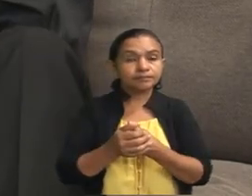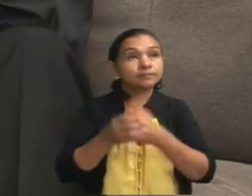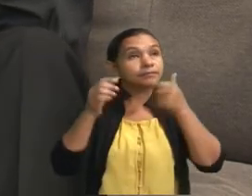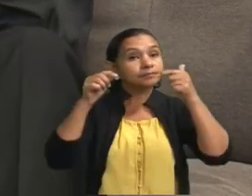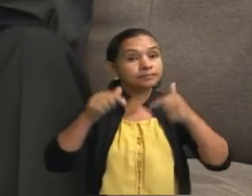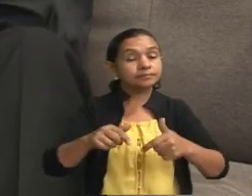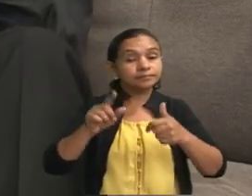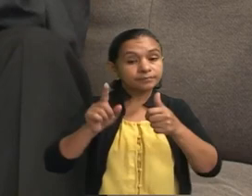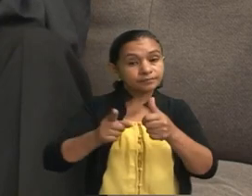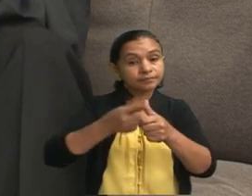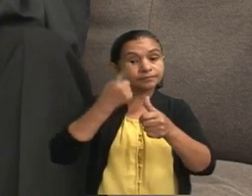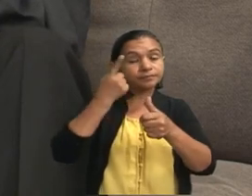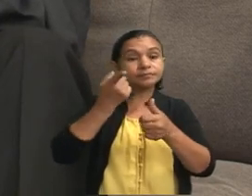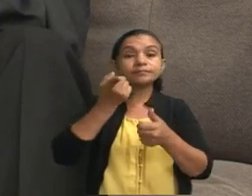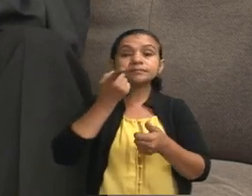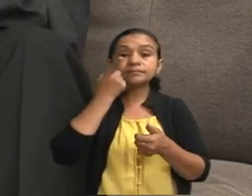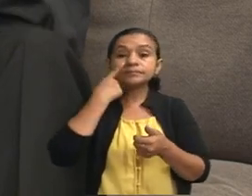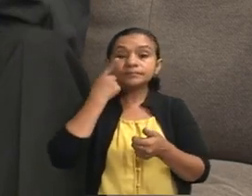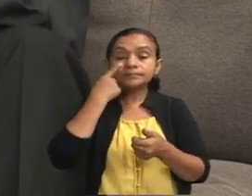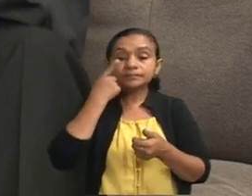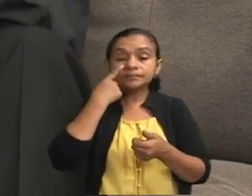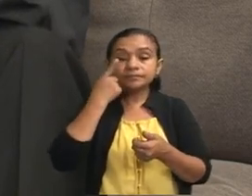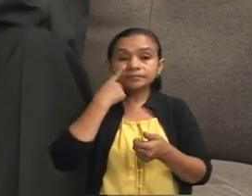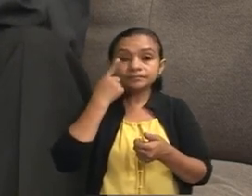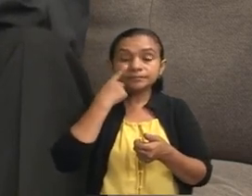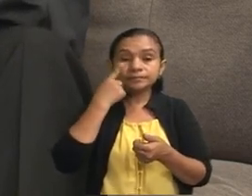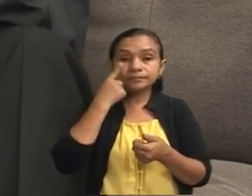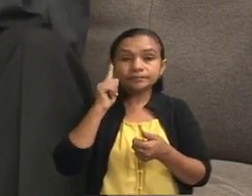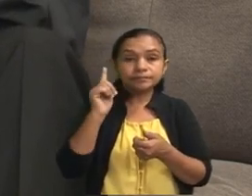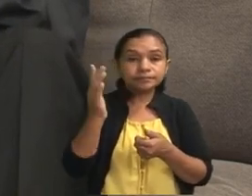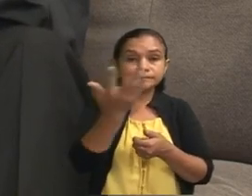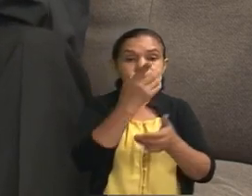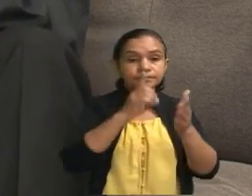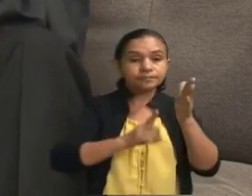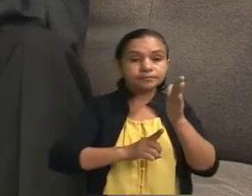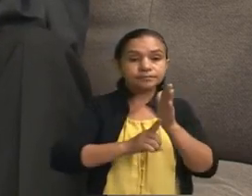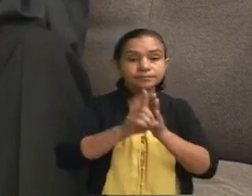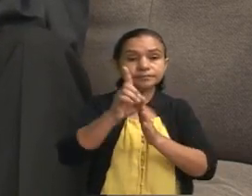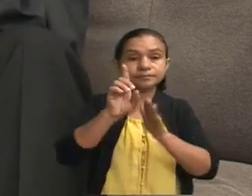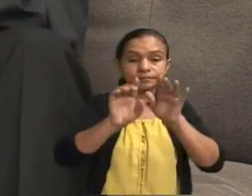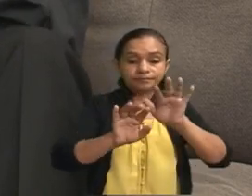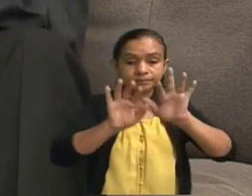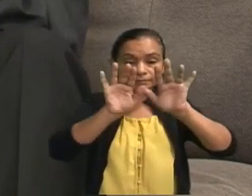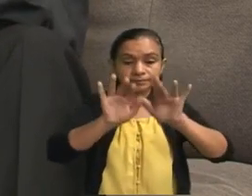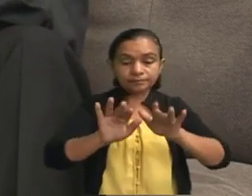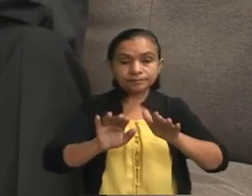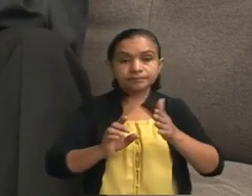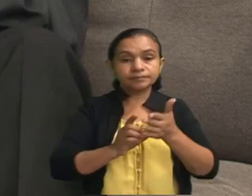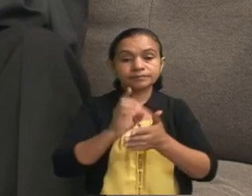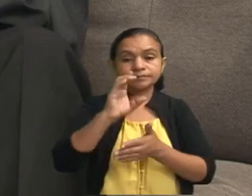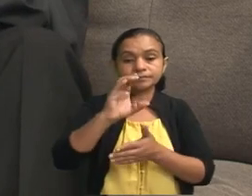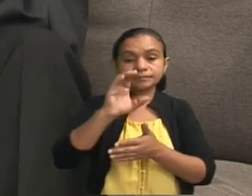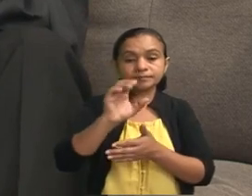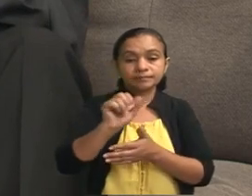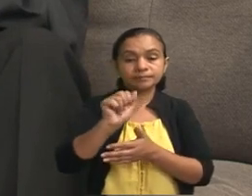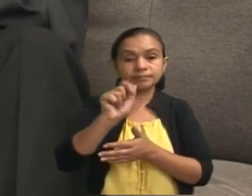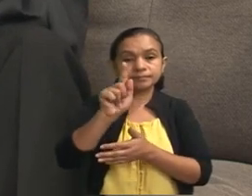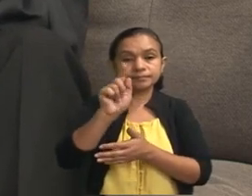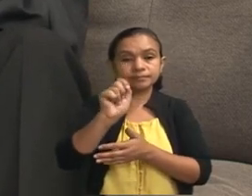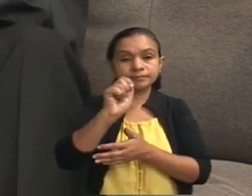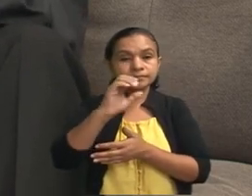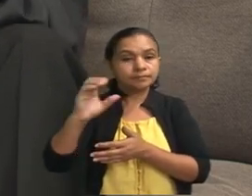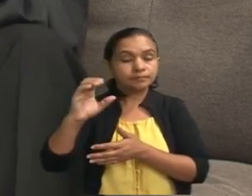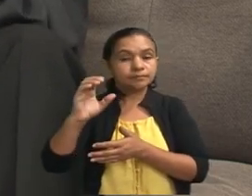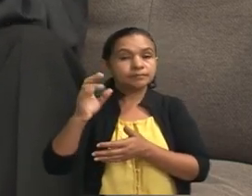Este va a ser la primera prueba a todo ese desarrollo técnico-científico que el CATAC ha venido trabajando en estos